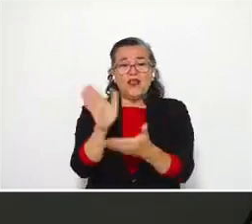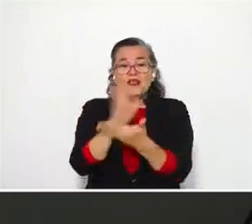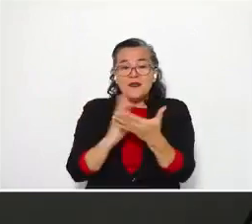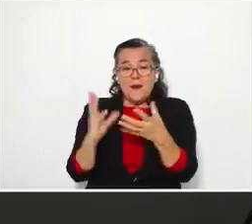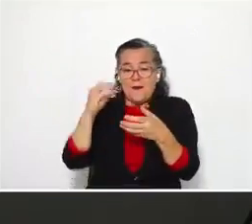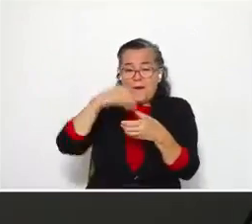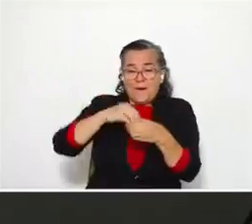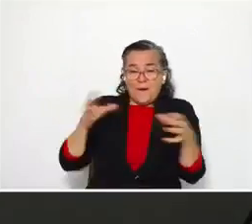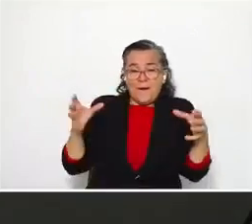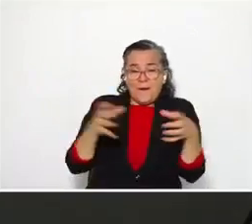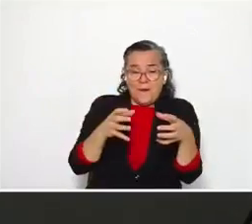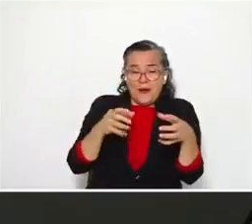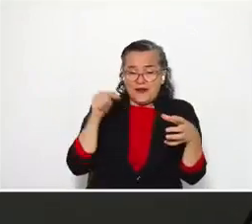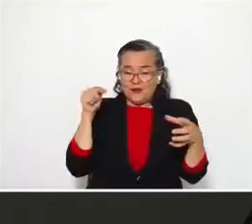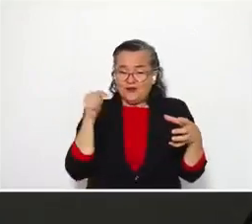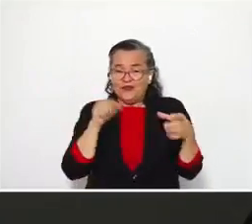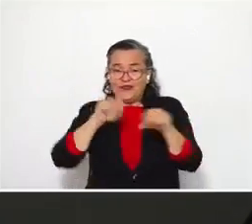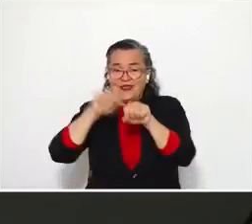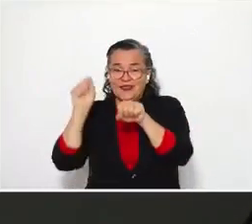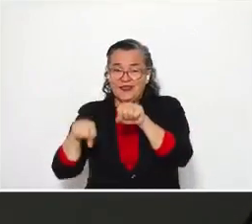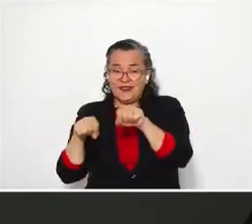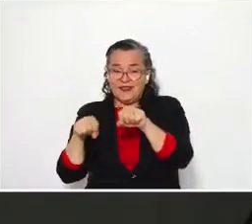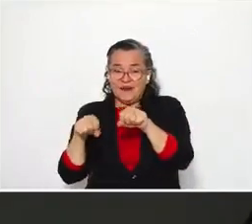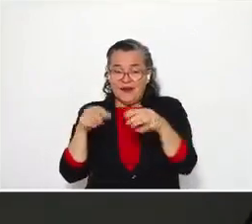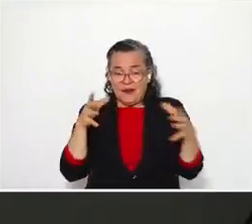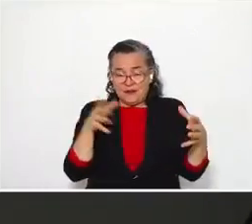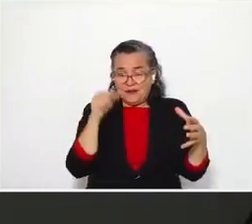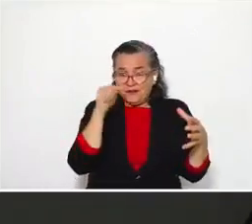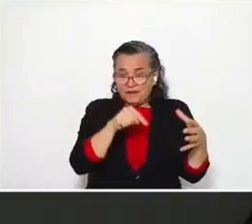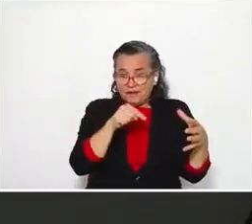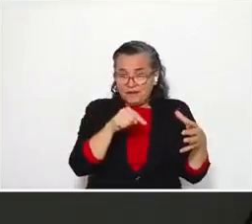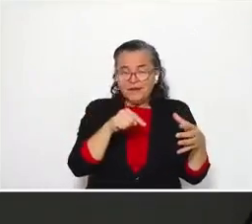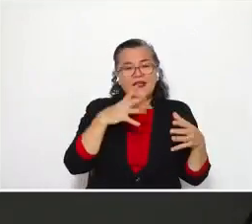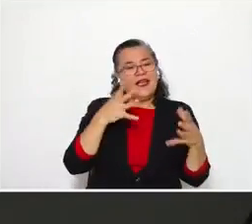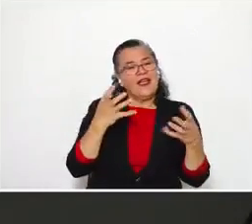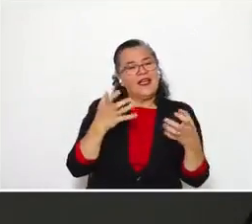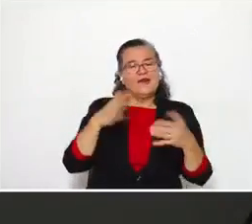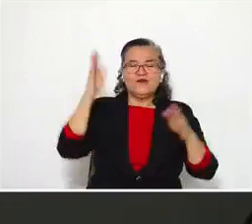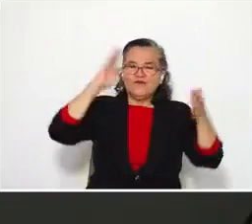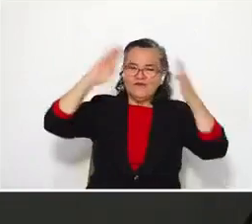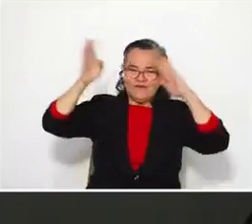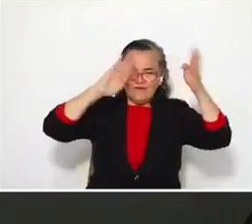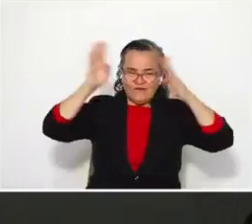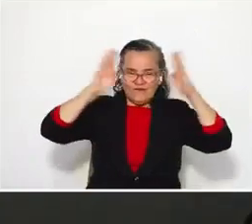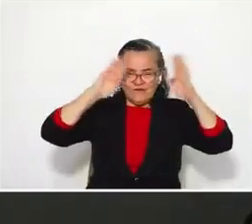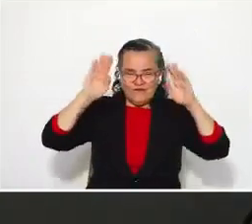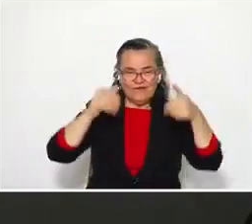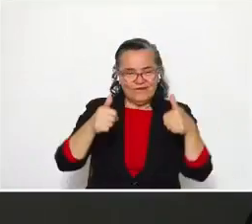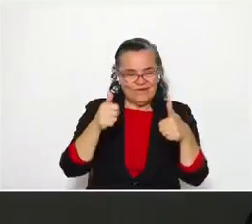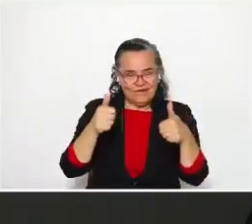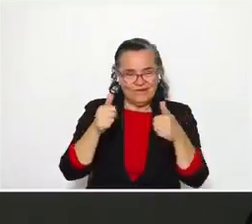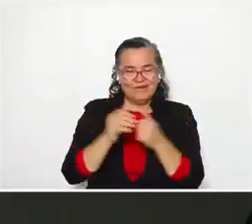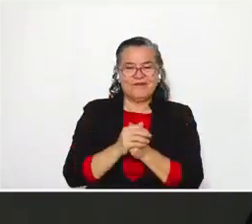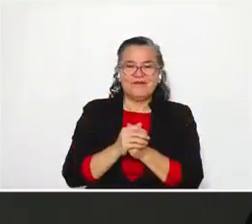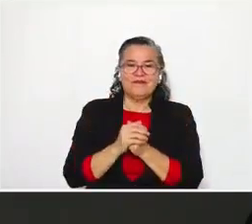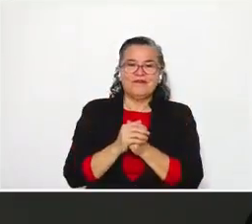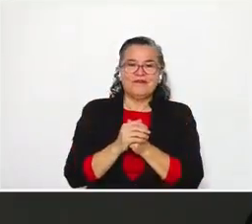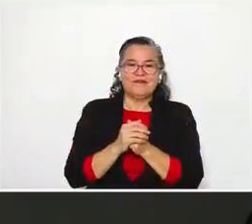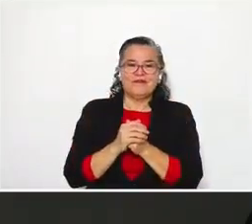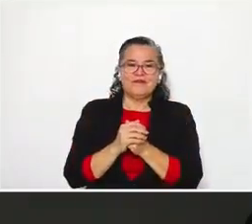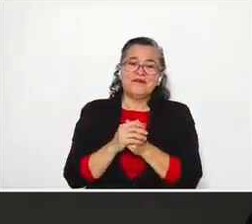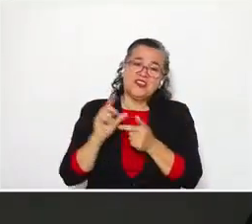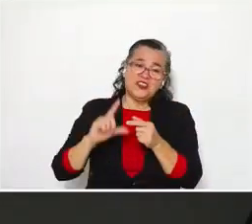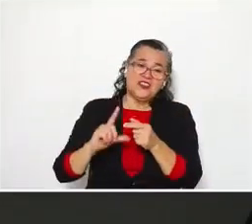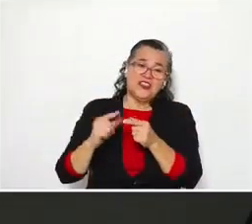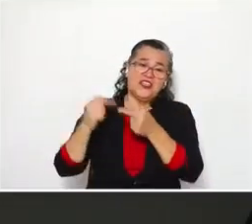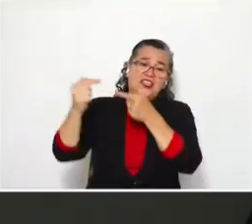sistema, y a ellos y a ellas también queremos enviarles nuestro saludo a la